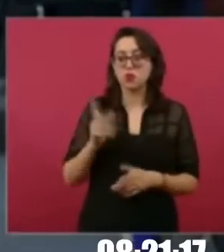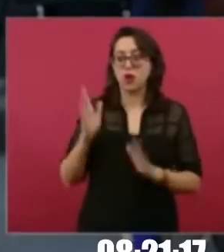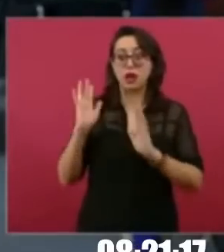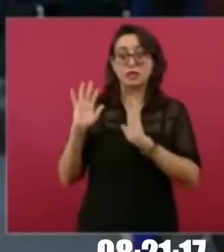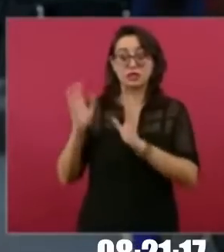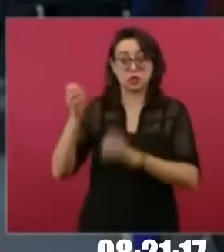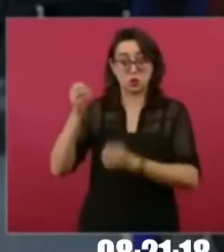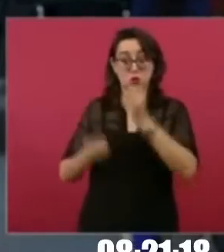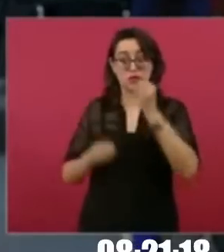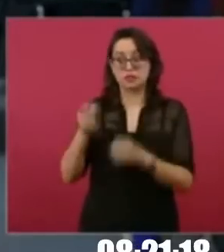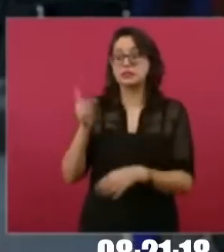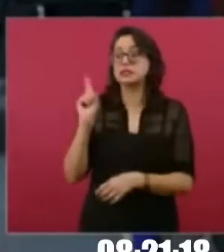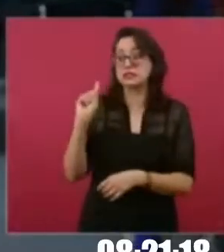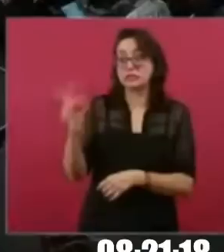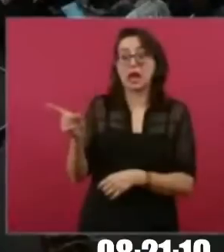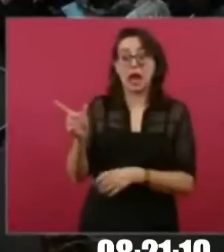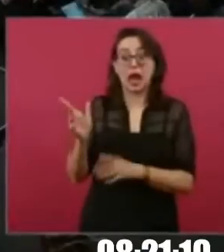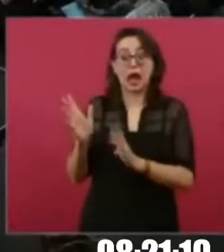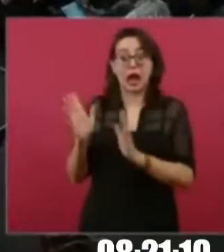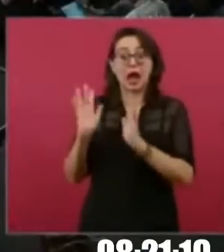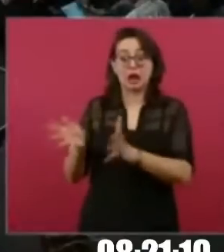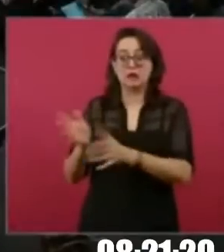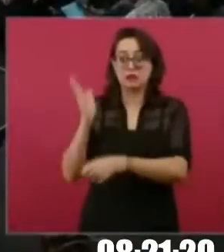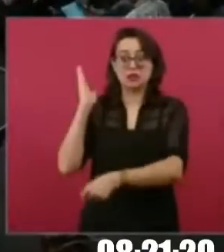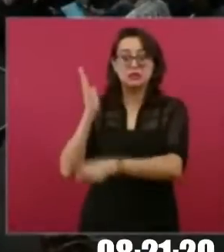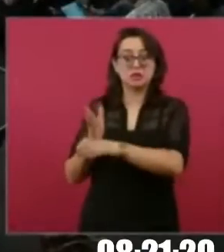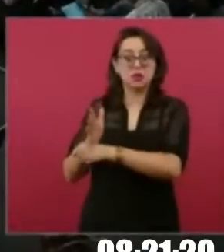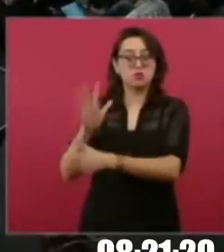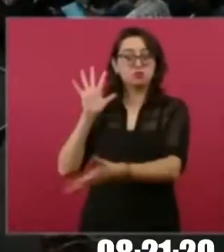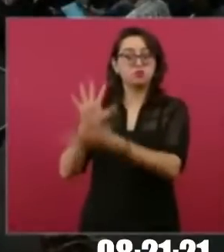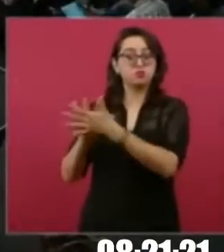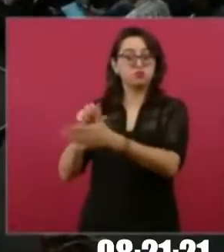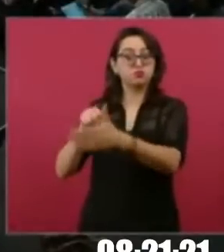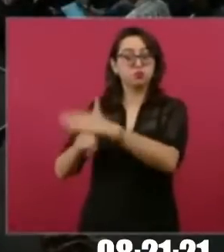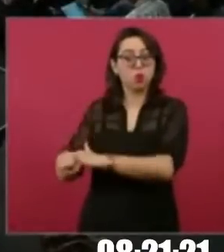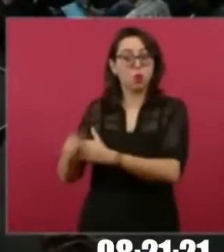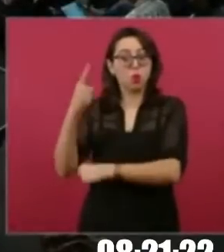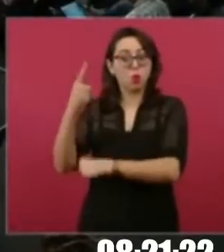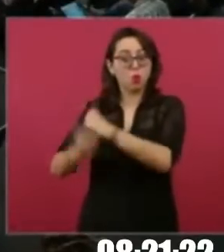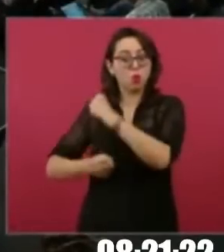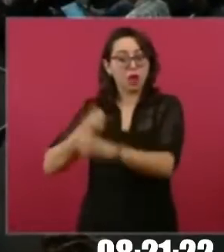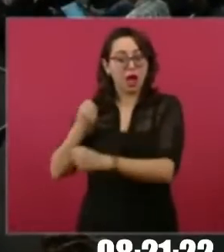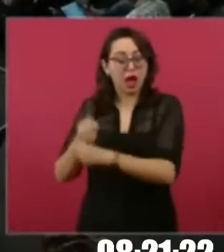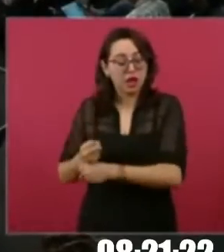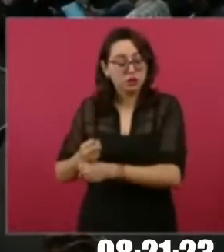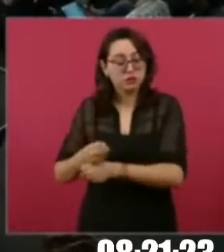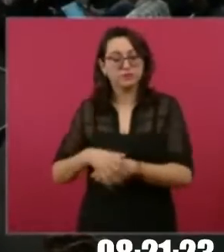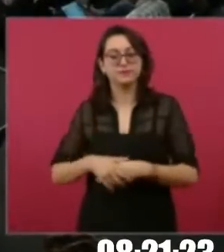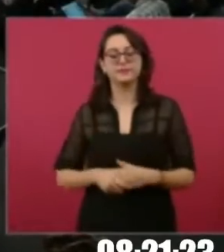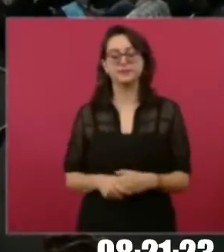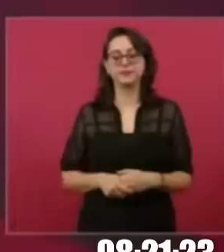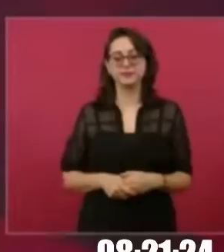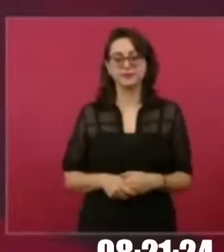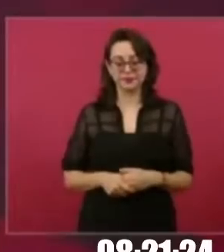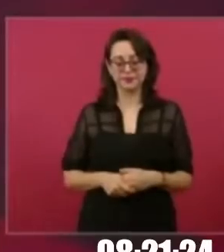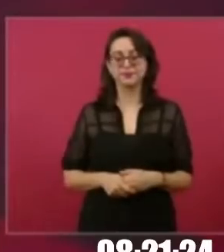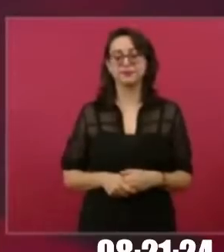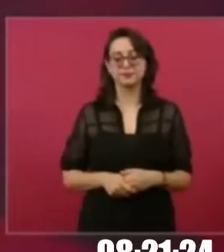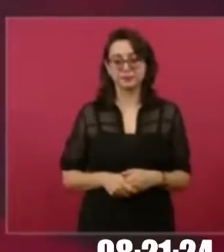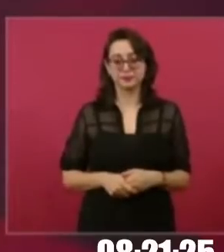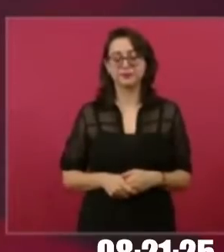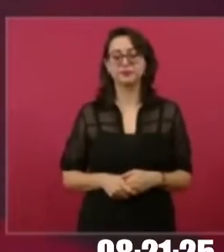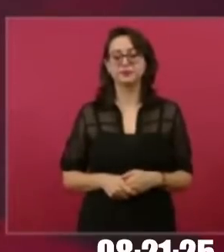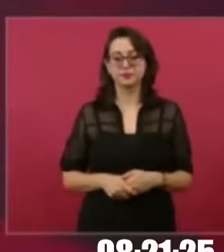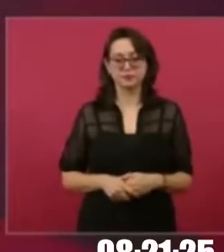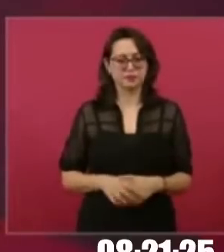año de prisión es consultar ese tema de inicio presidente Bueno es lo que ya se ha informado